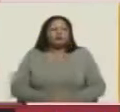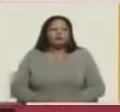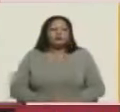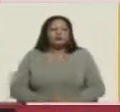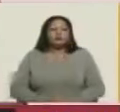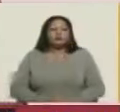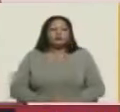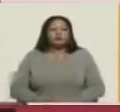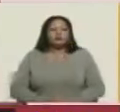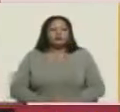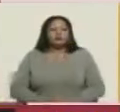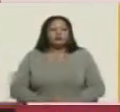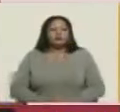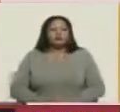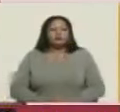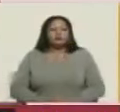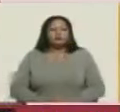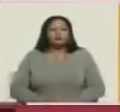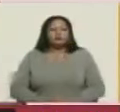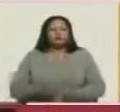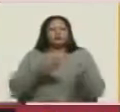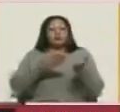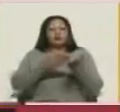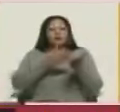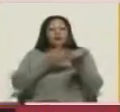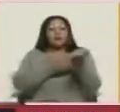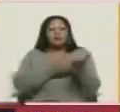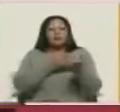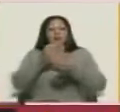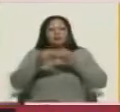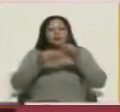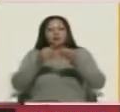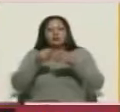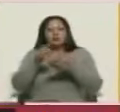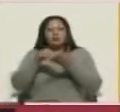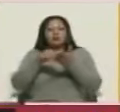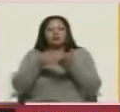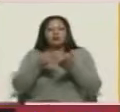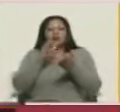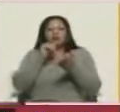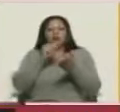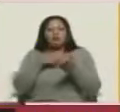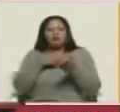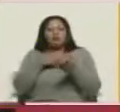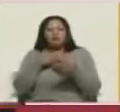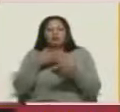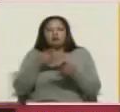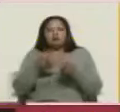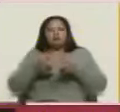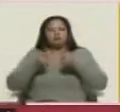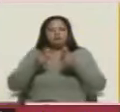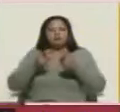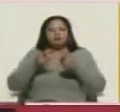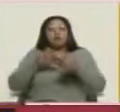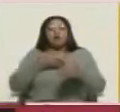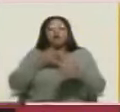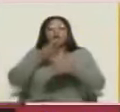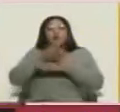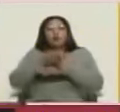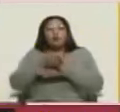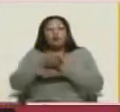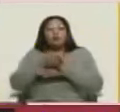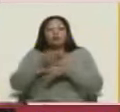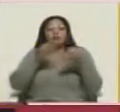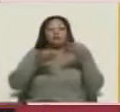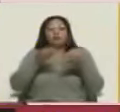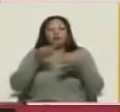No, pero además antes se abrió una posibilidad de que aquellos que estuvieran inhabilitados acudieran ante el Tribunal Supremo de